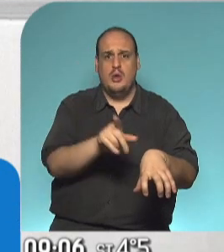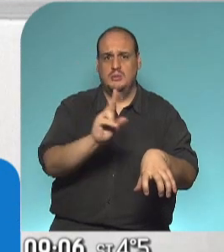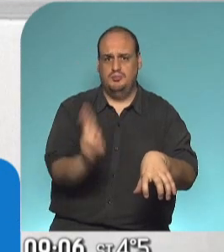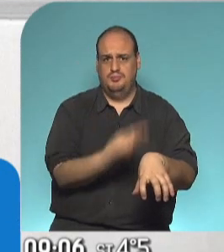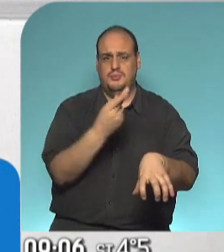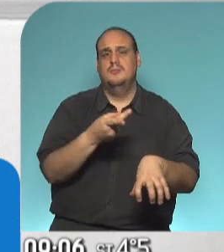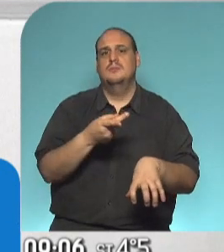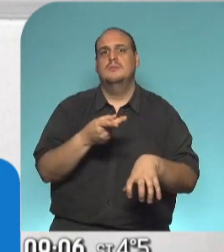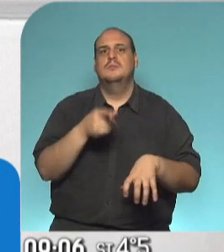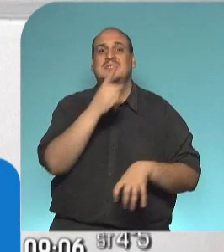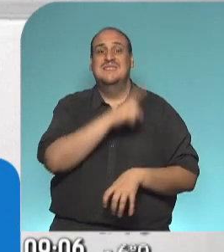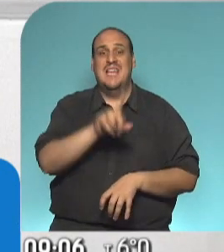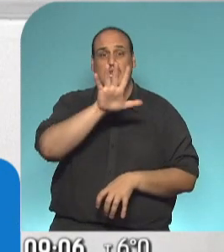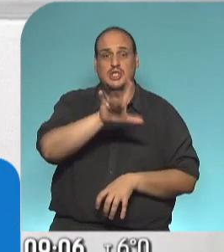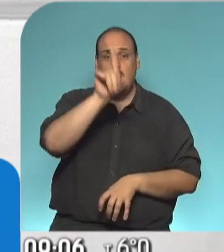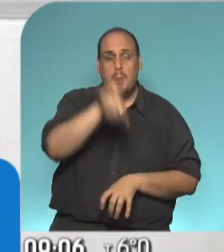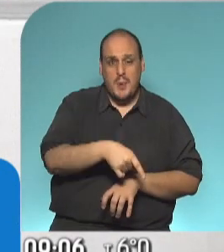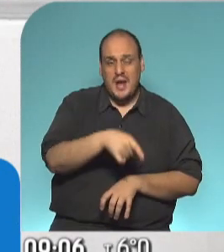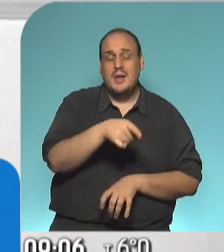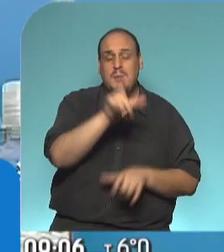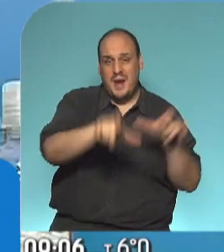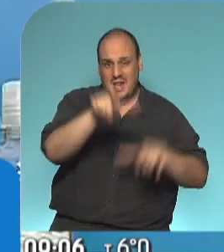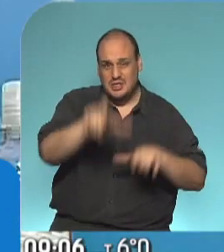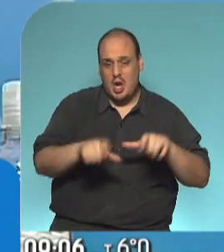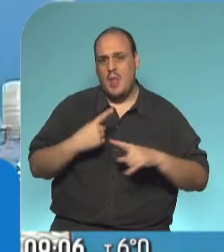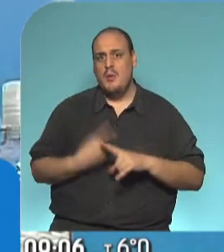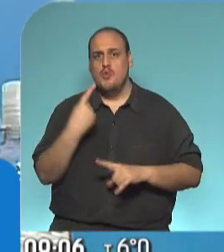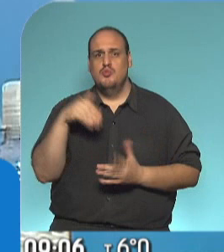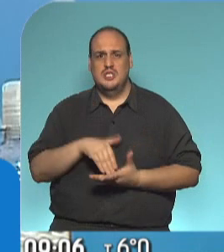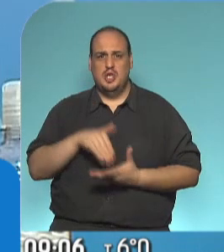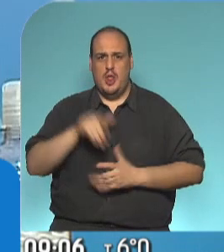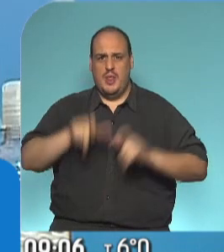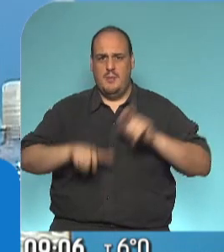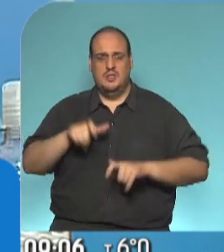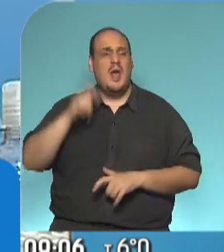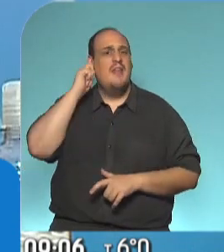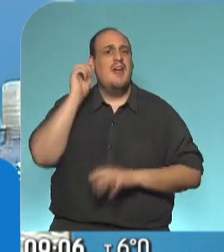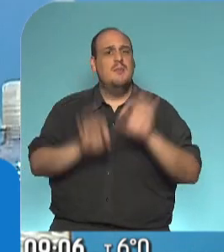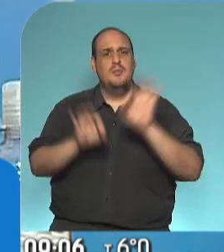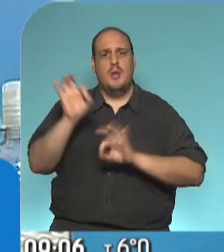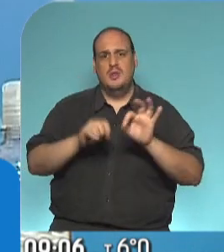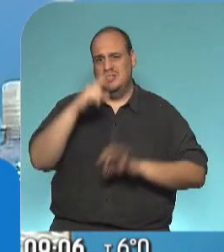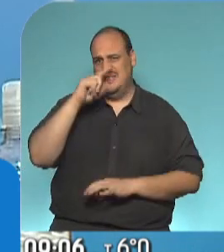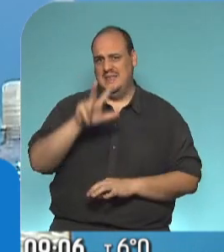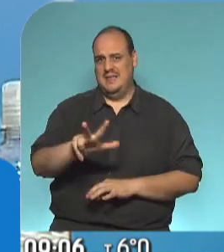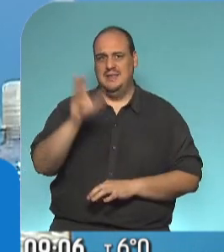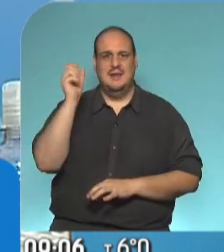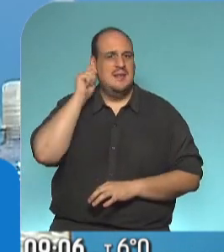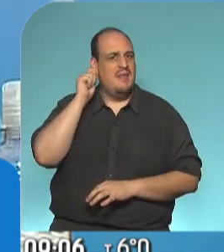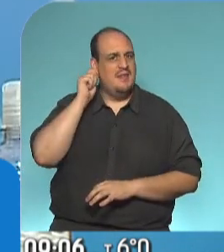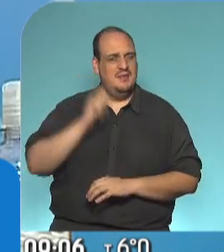mortalidad es de 105 personas por cada millón de habitantes y la edad mediana de muerte es de 73